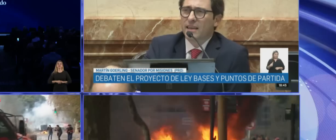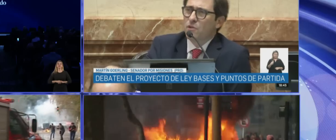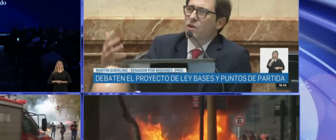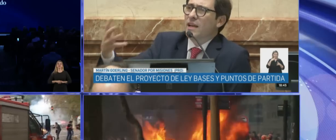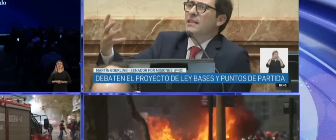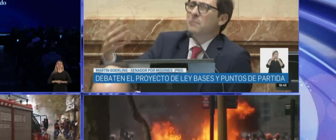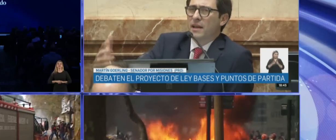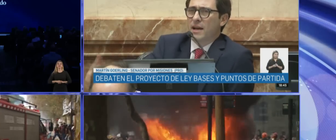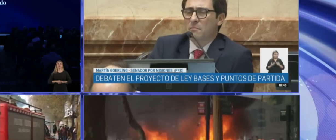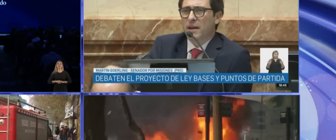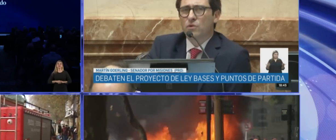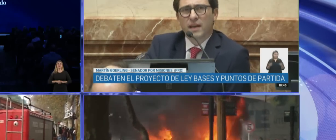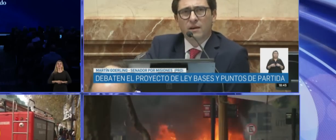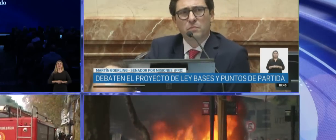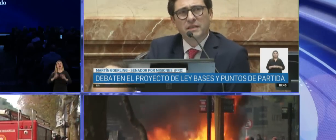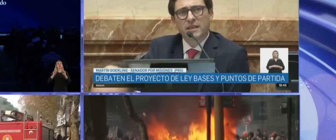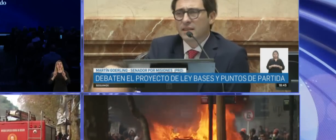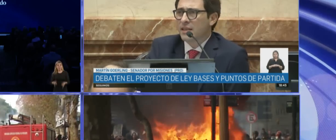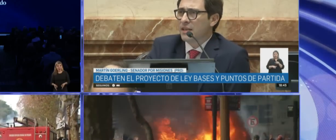Y no solo eso, sino que en paralelo